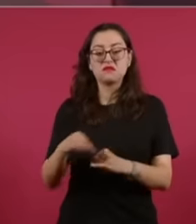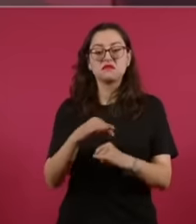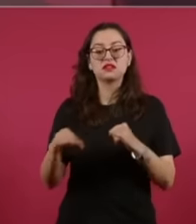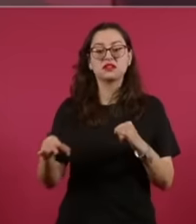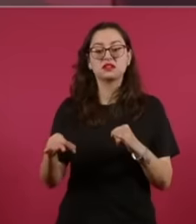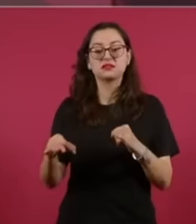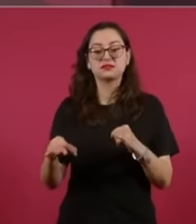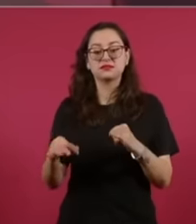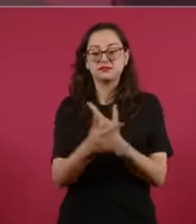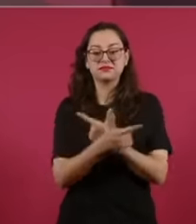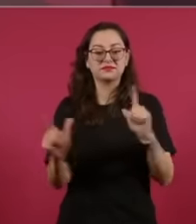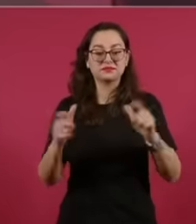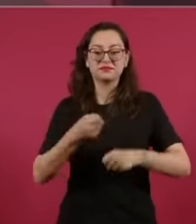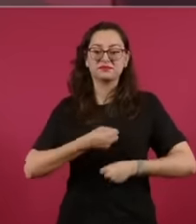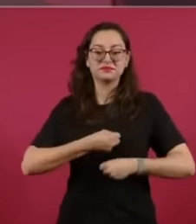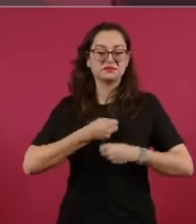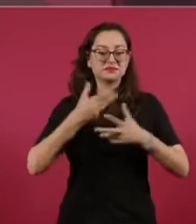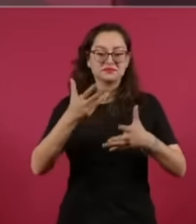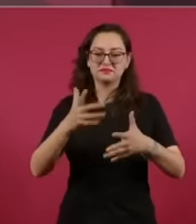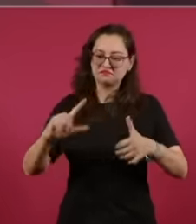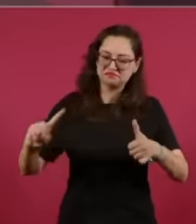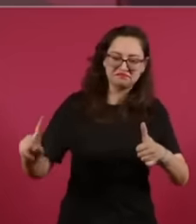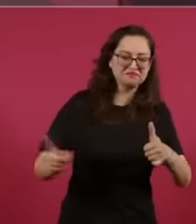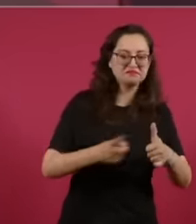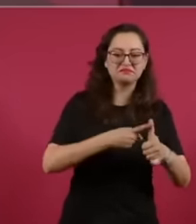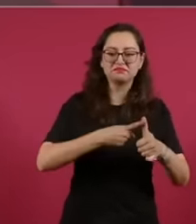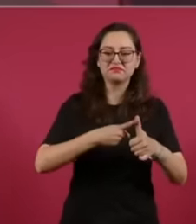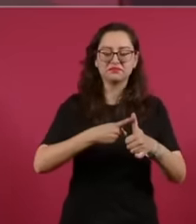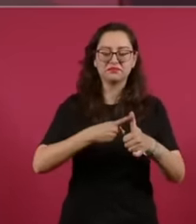la libertad de expresión